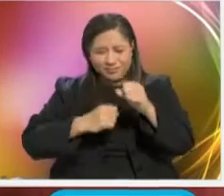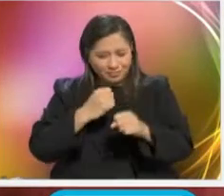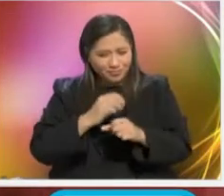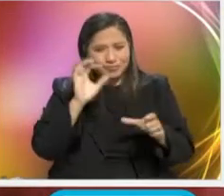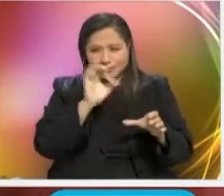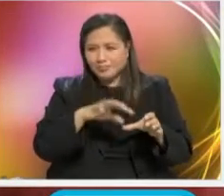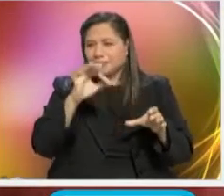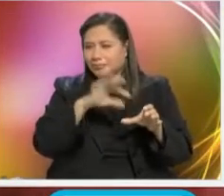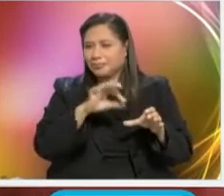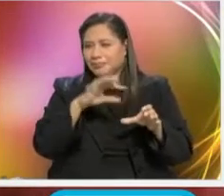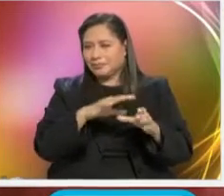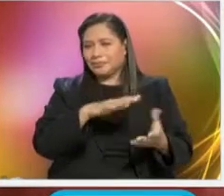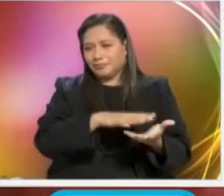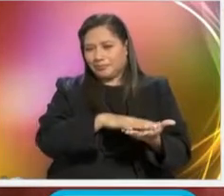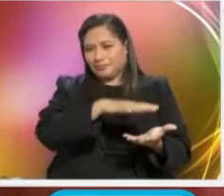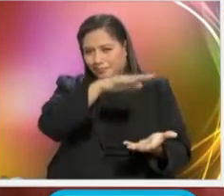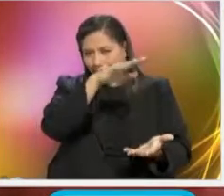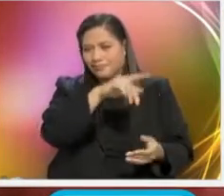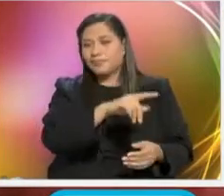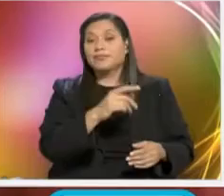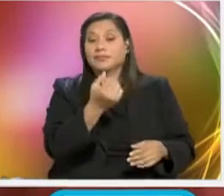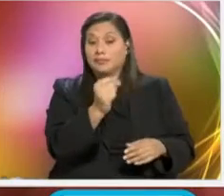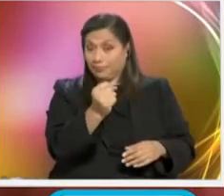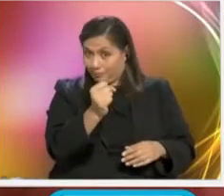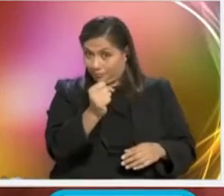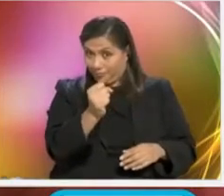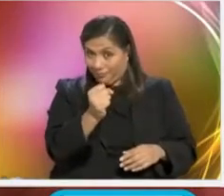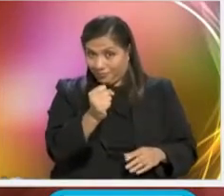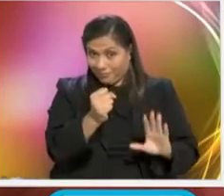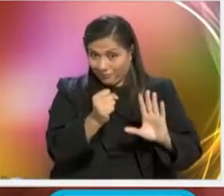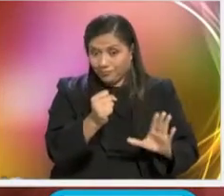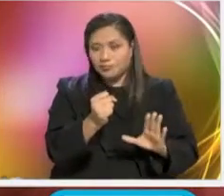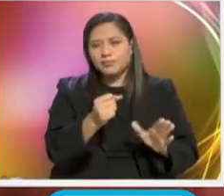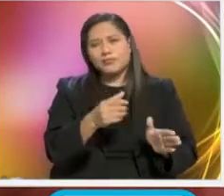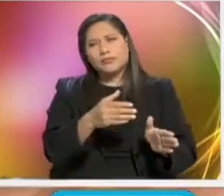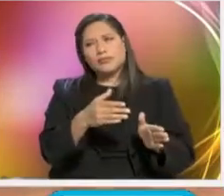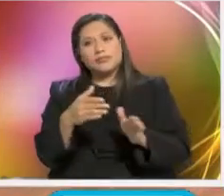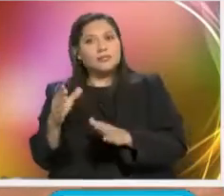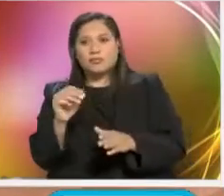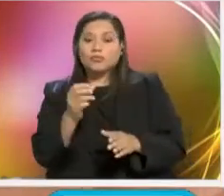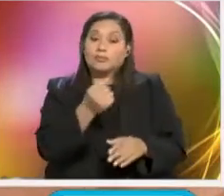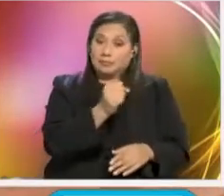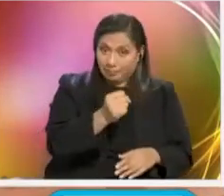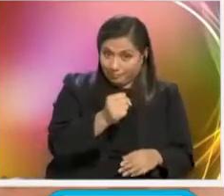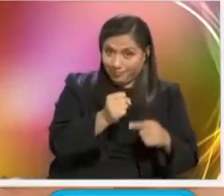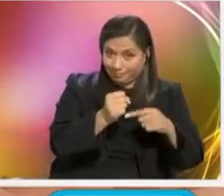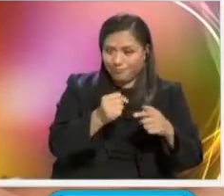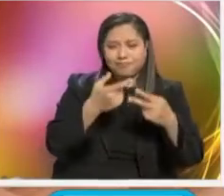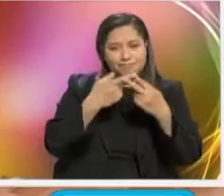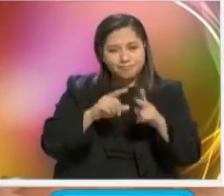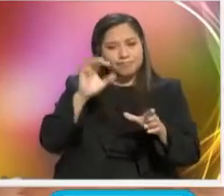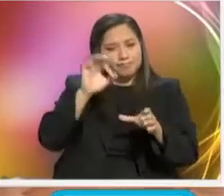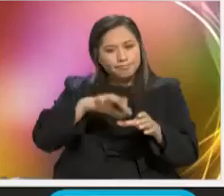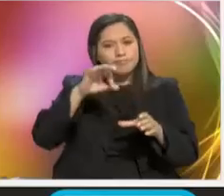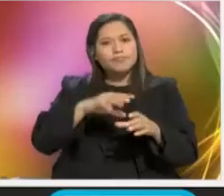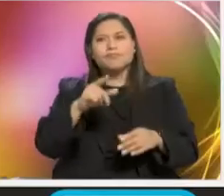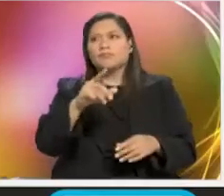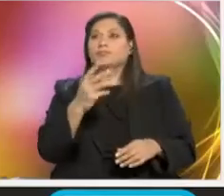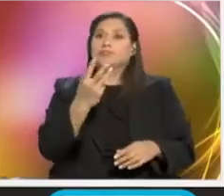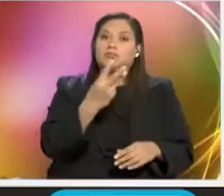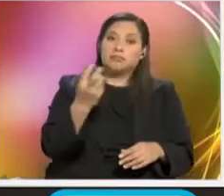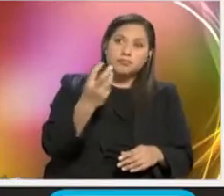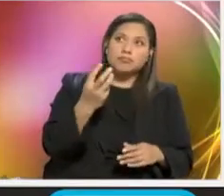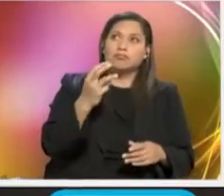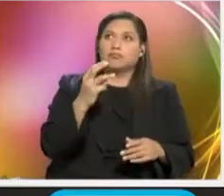Entonces tienen una cantidad fija desde septiembre ya, o sea, no se esperen, o sea, desde septiembre ya empiecen a ahorrar determinado monto, o sea, si son